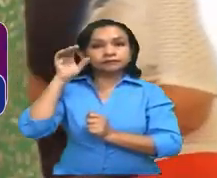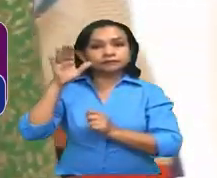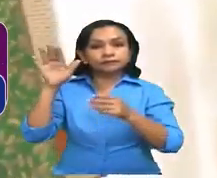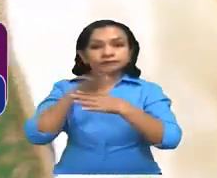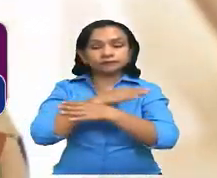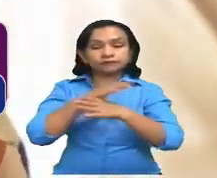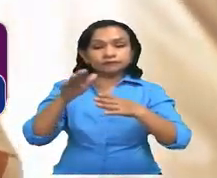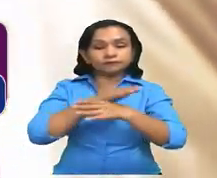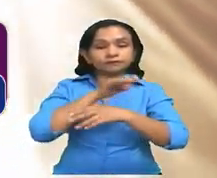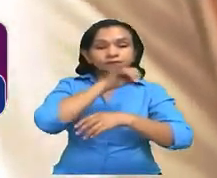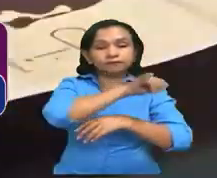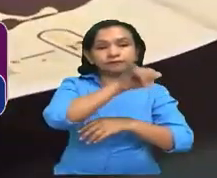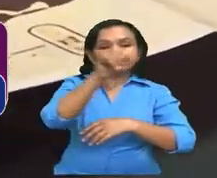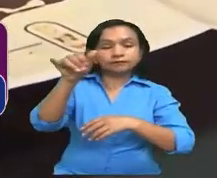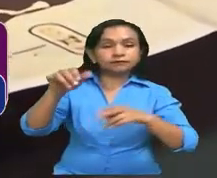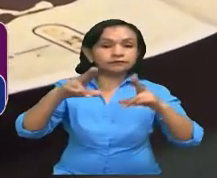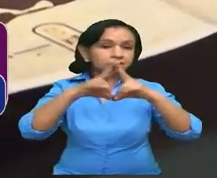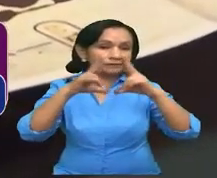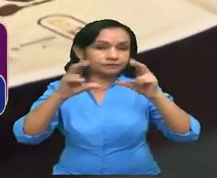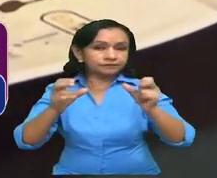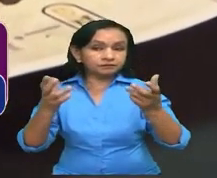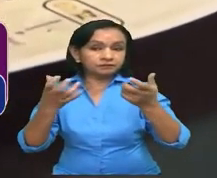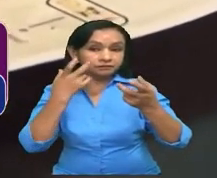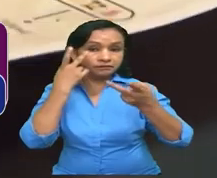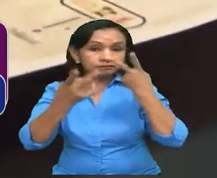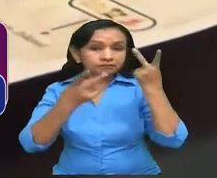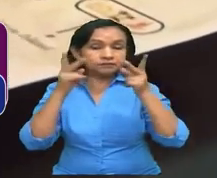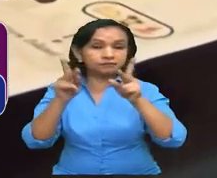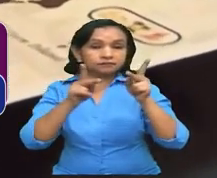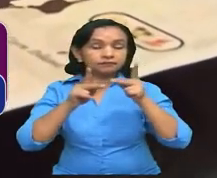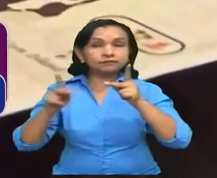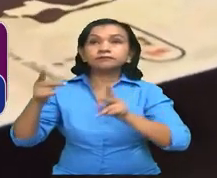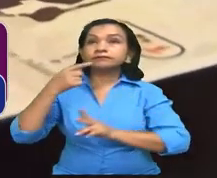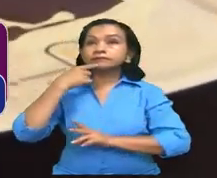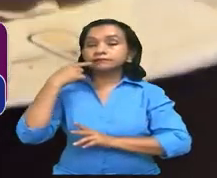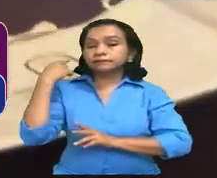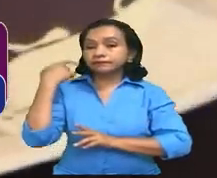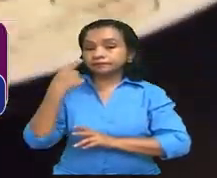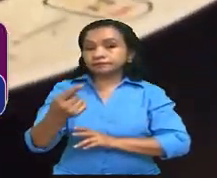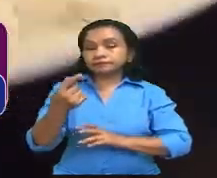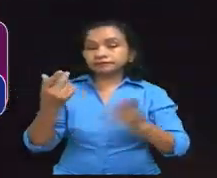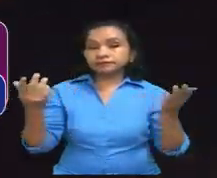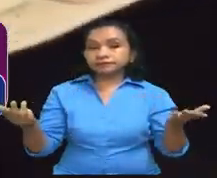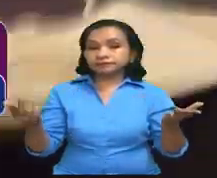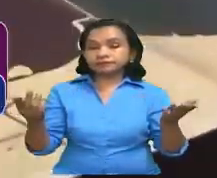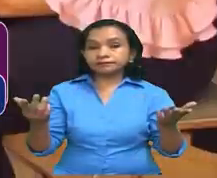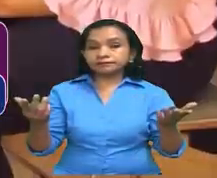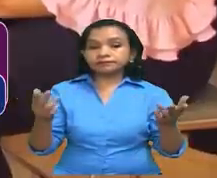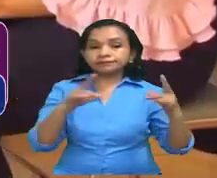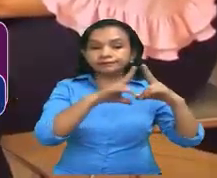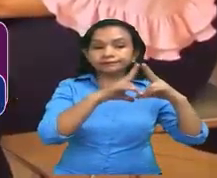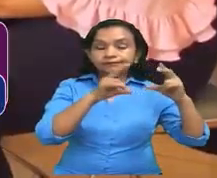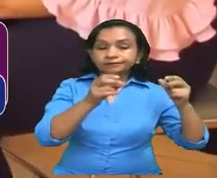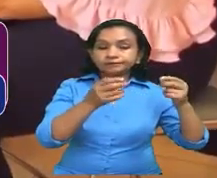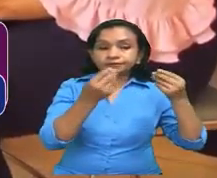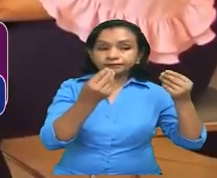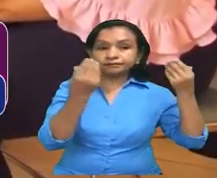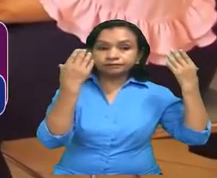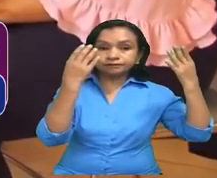habían representaciones de Avanatur, que es una empresa cubana, que ya